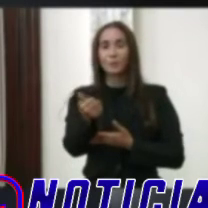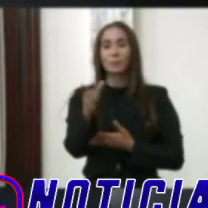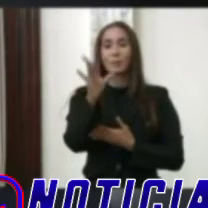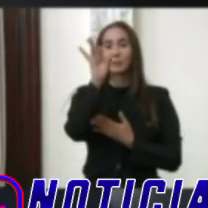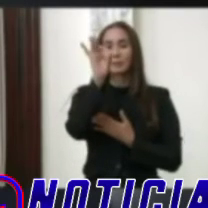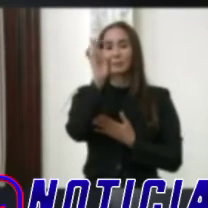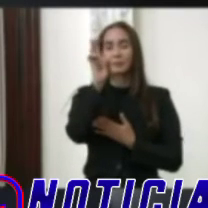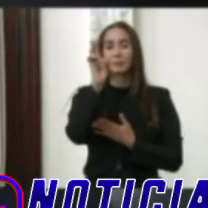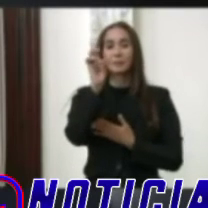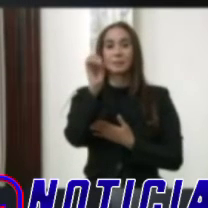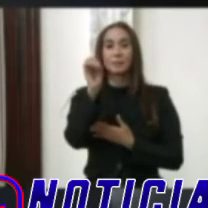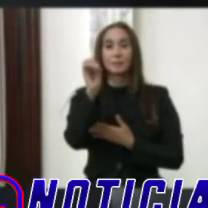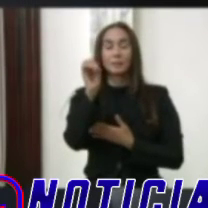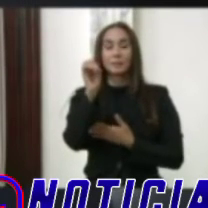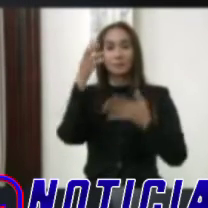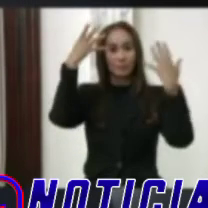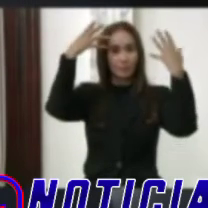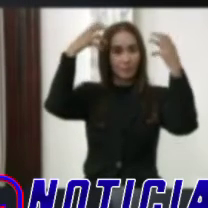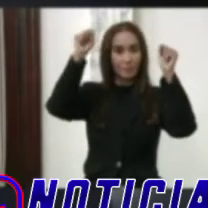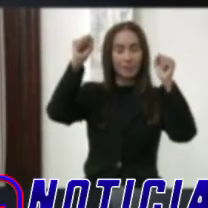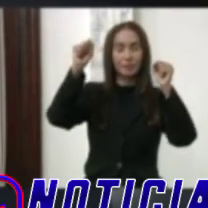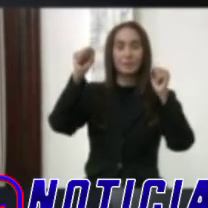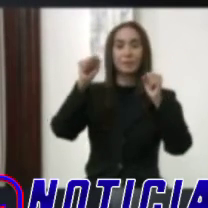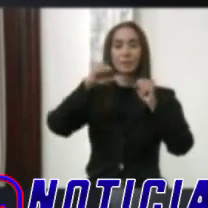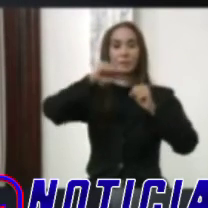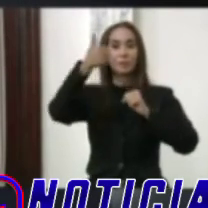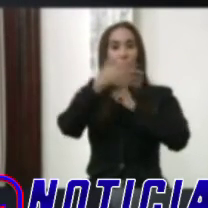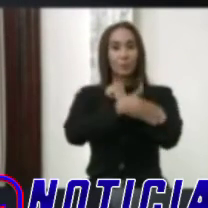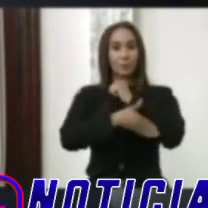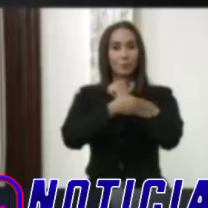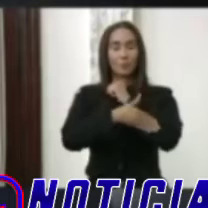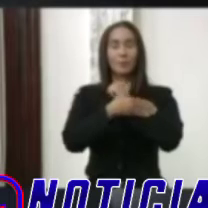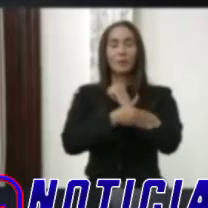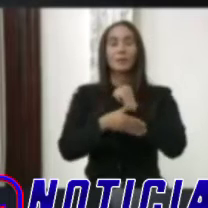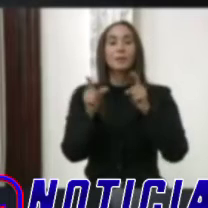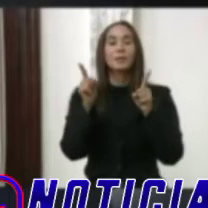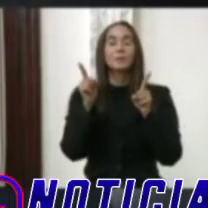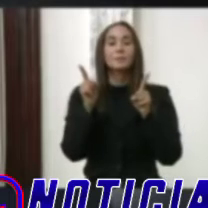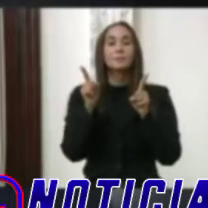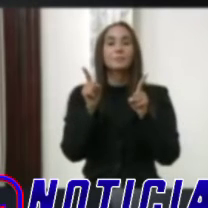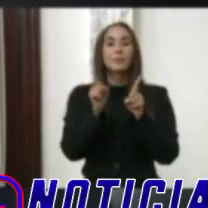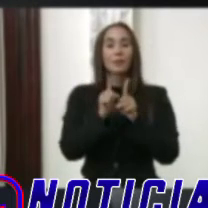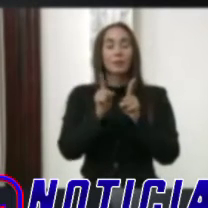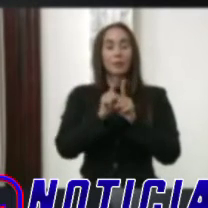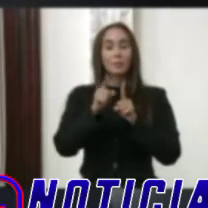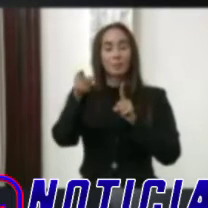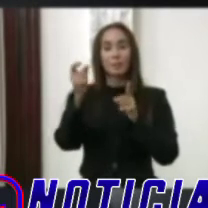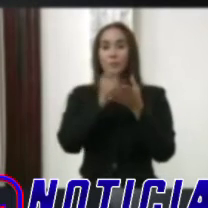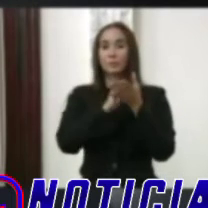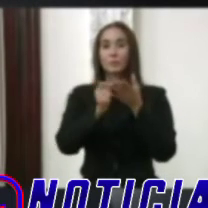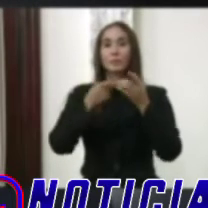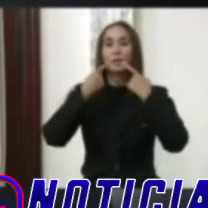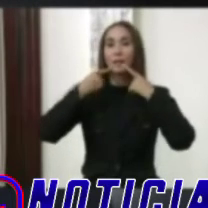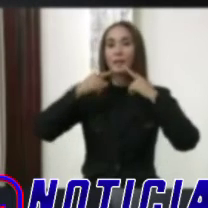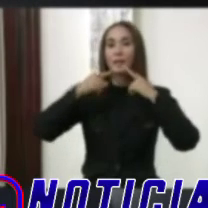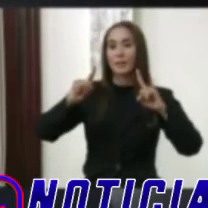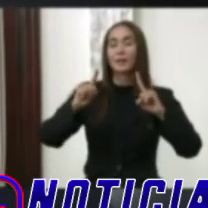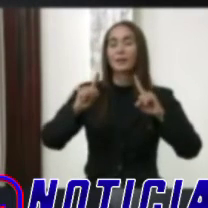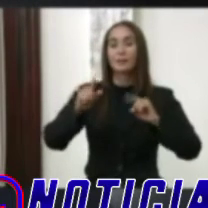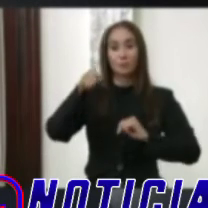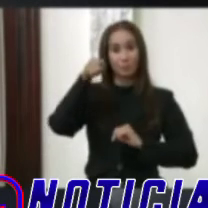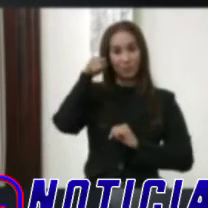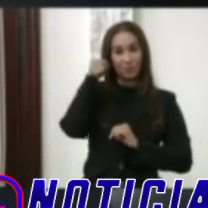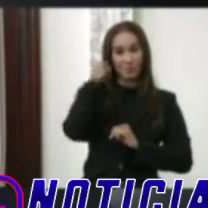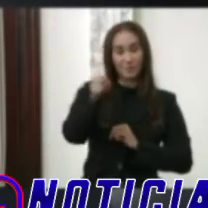70 jefes de Estado de este hemisferio, y también va usted a firmar la declaración de Salta, y usted será